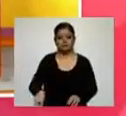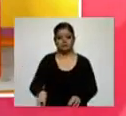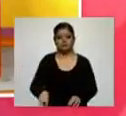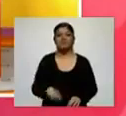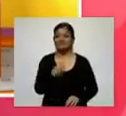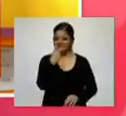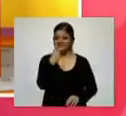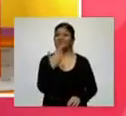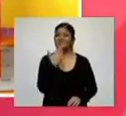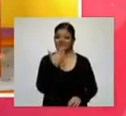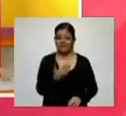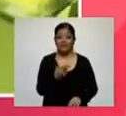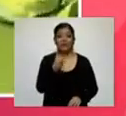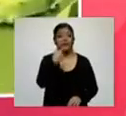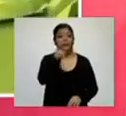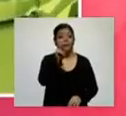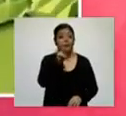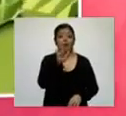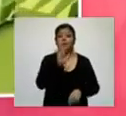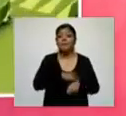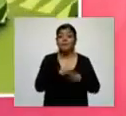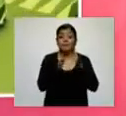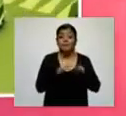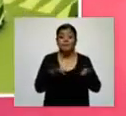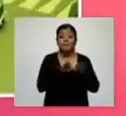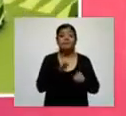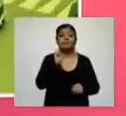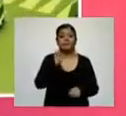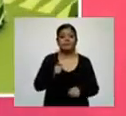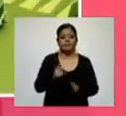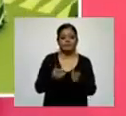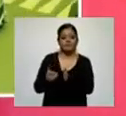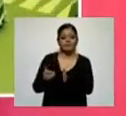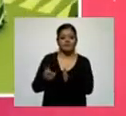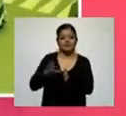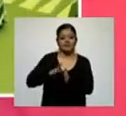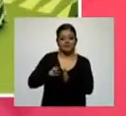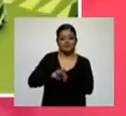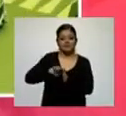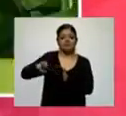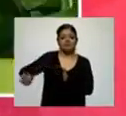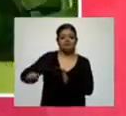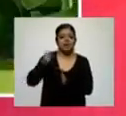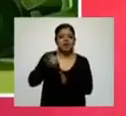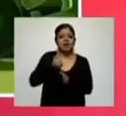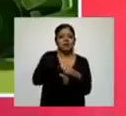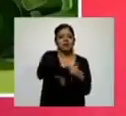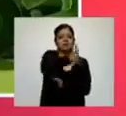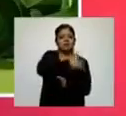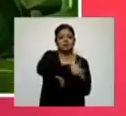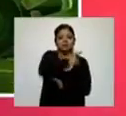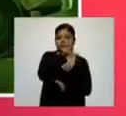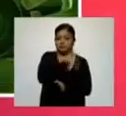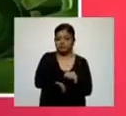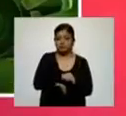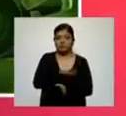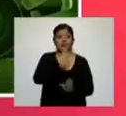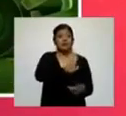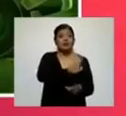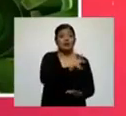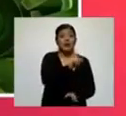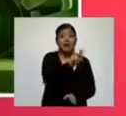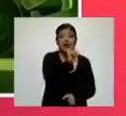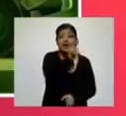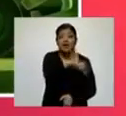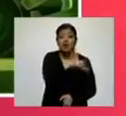aún es más importante bajar por el lado de la acera, pues es el lado por el que no pasan coches. ¡No, no, Carla!